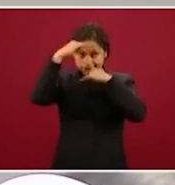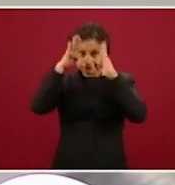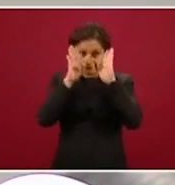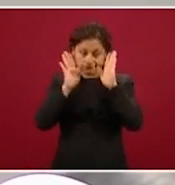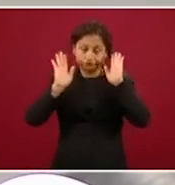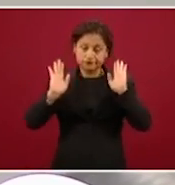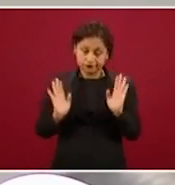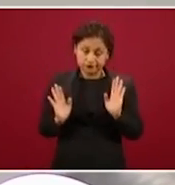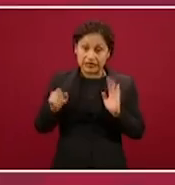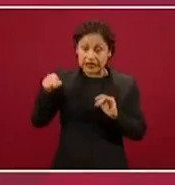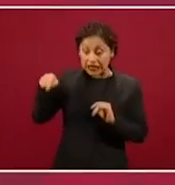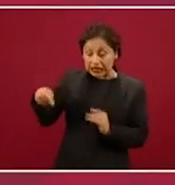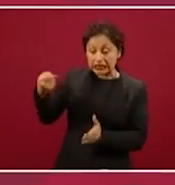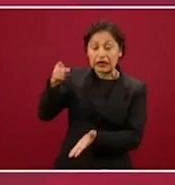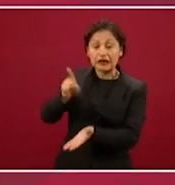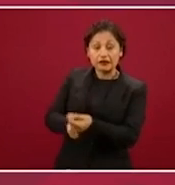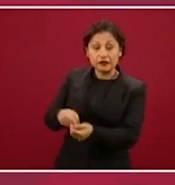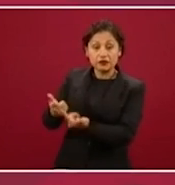no en todos, desde luego,